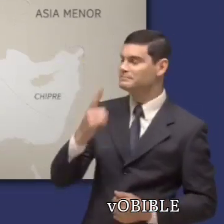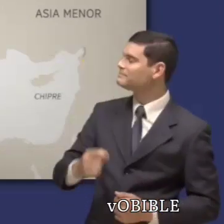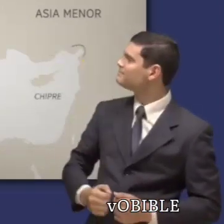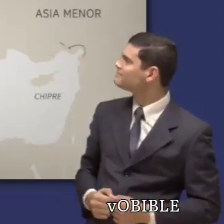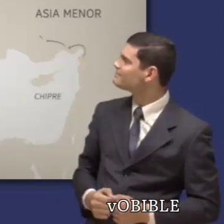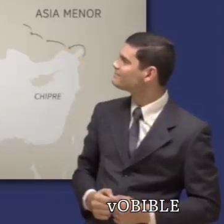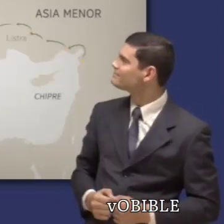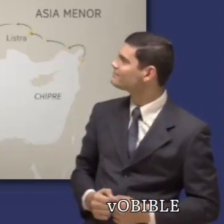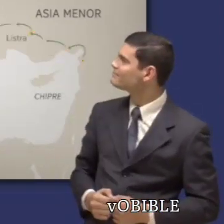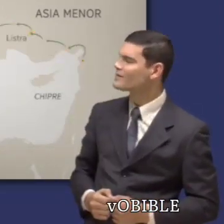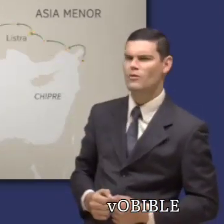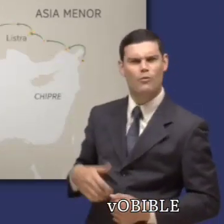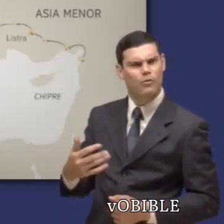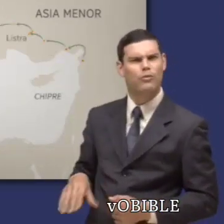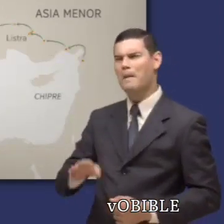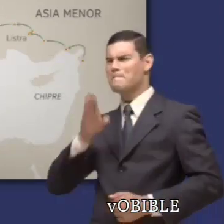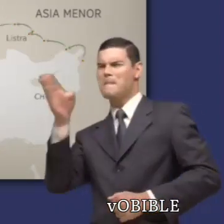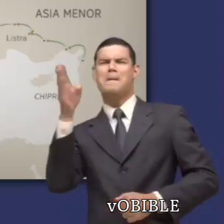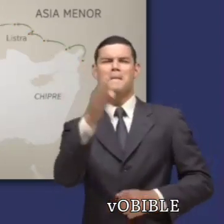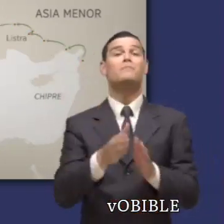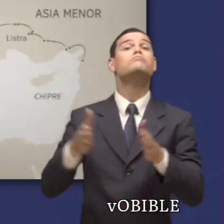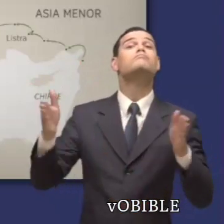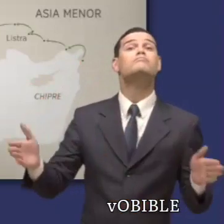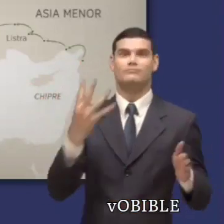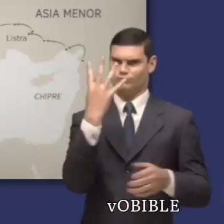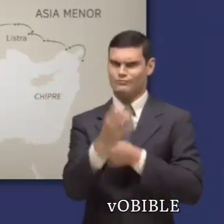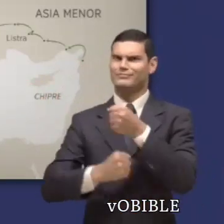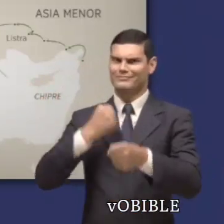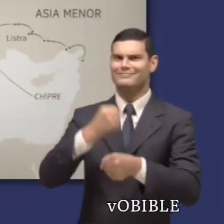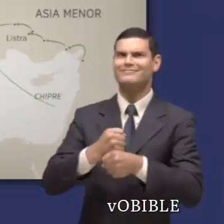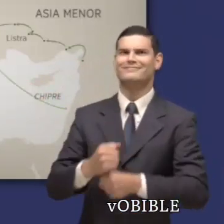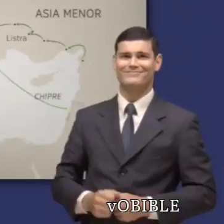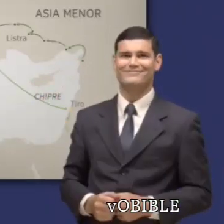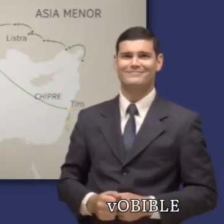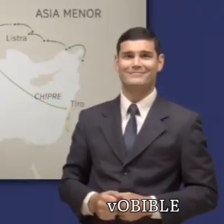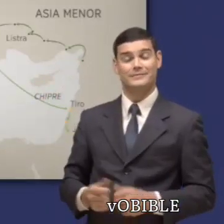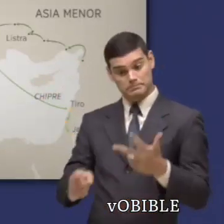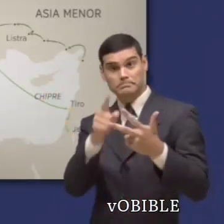Su tercer viaje dura unos 4 años y termina en Jerusalén.